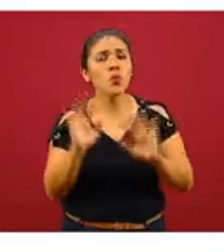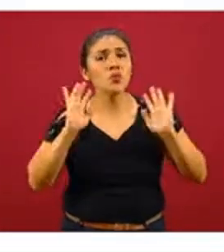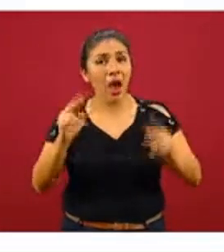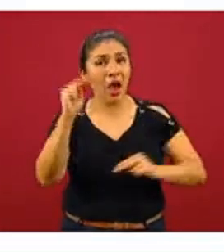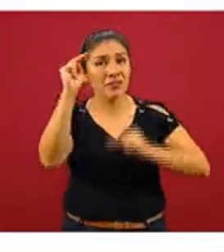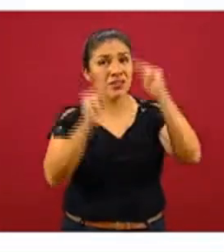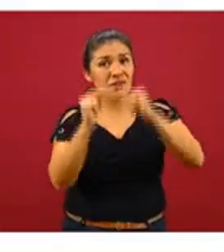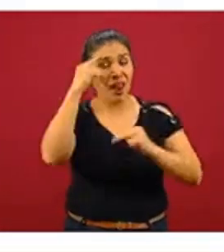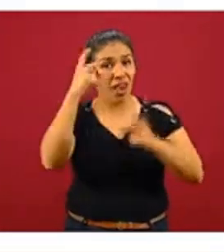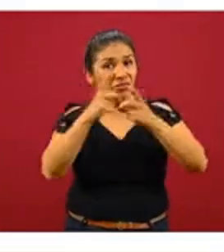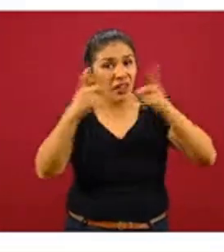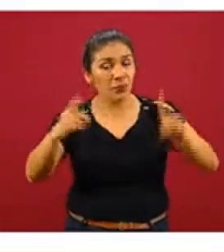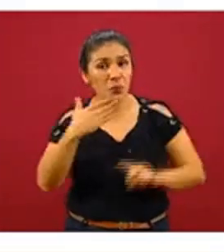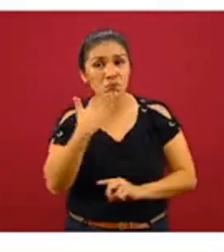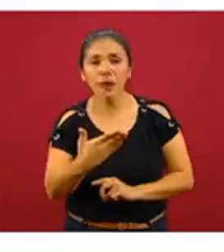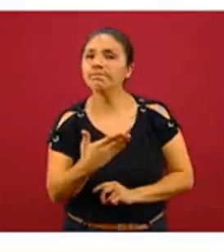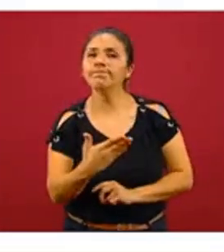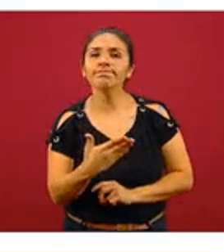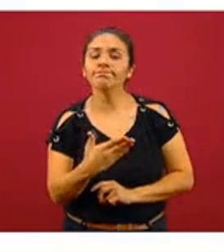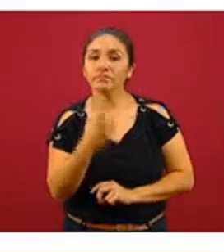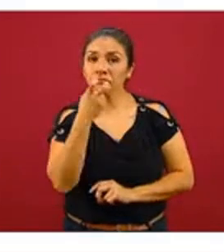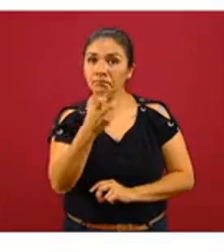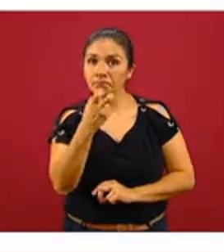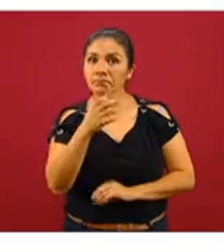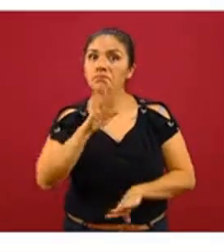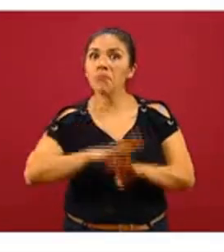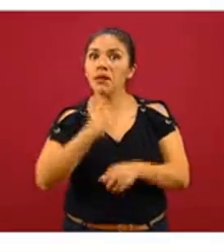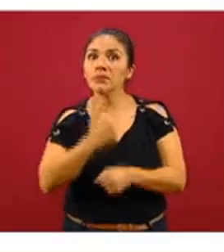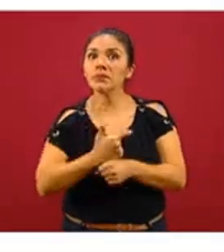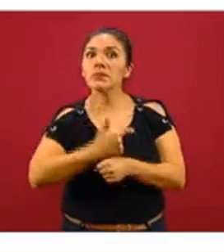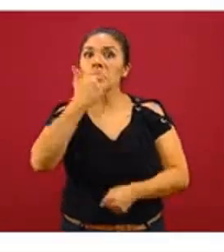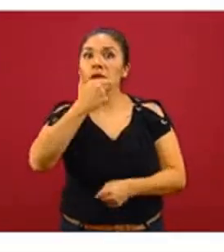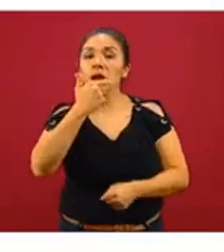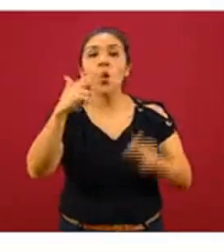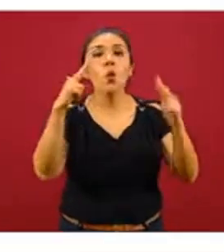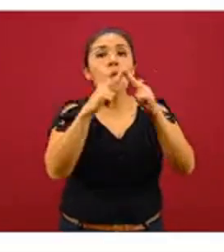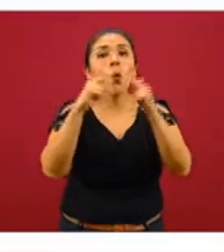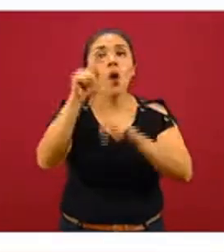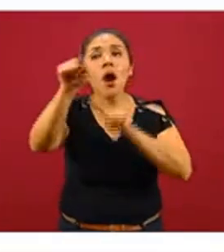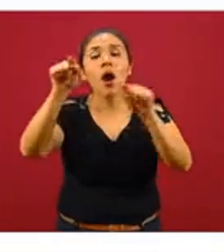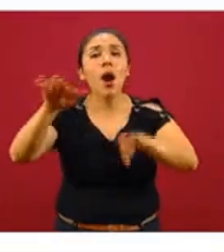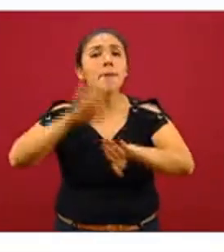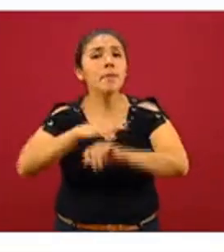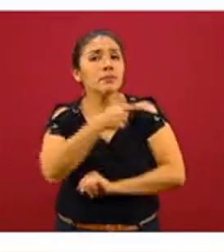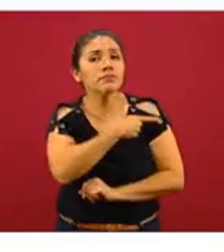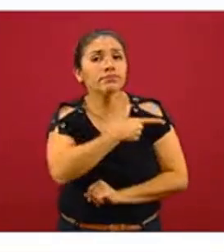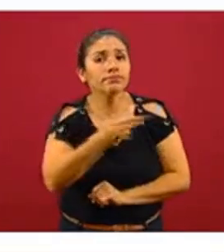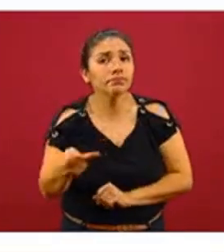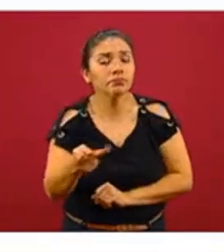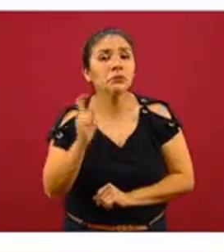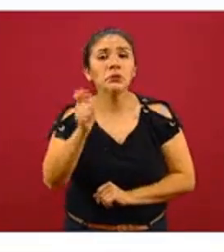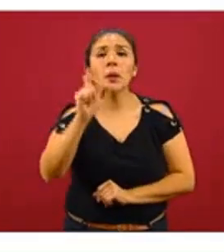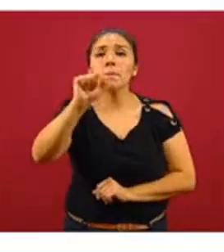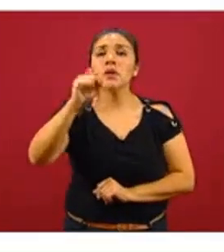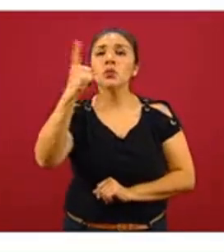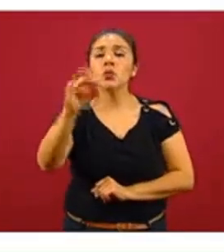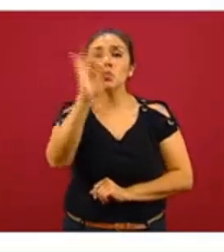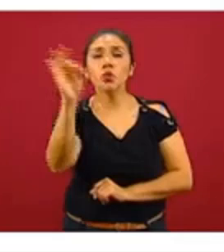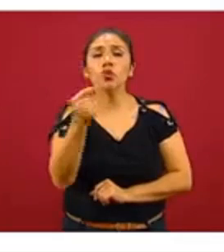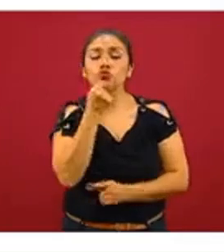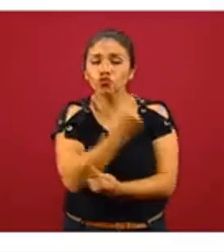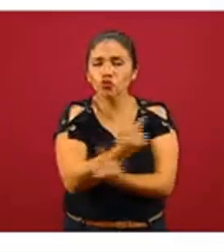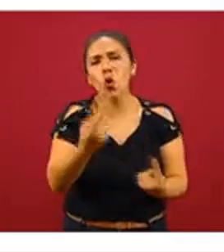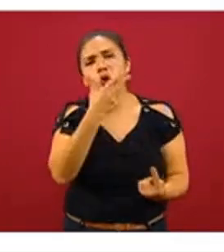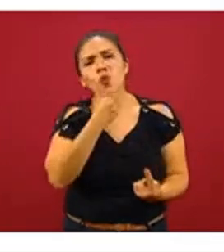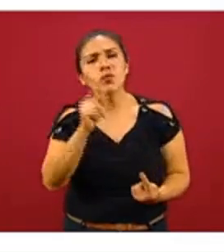de desarrollo adecuado, situación que se agrava en los hogares más pobres, donde 21% de las niñas y los